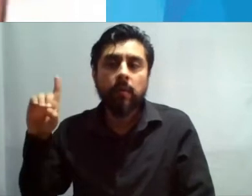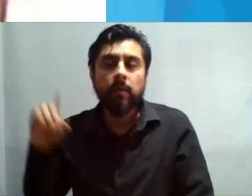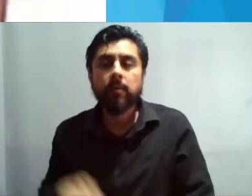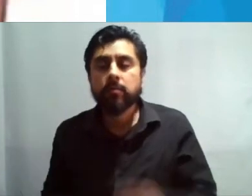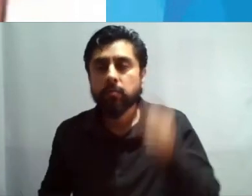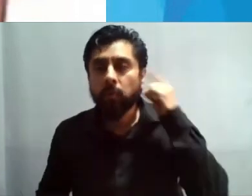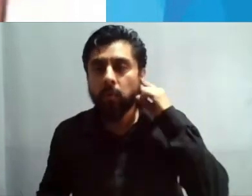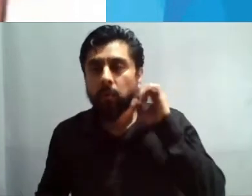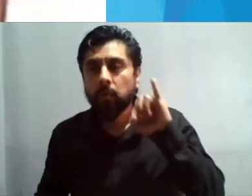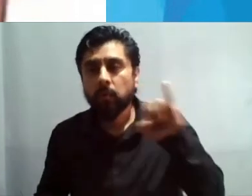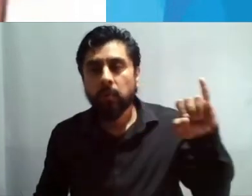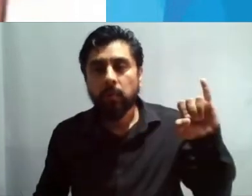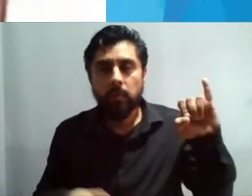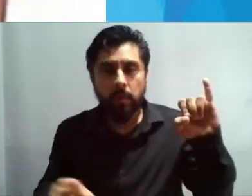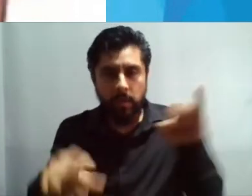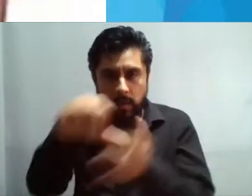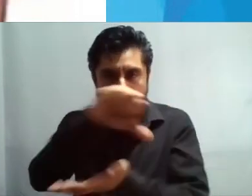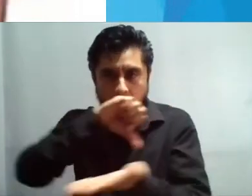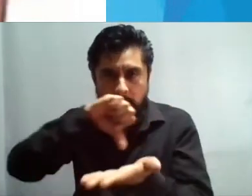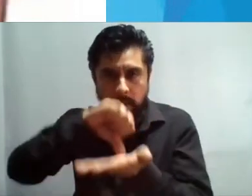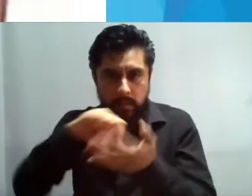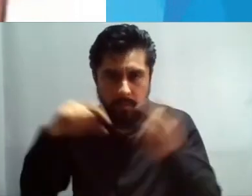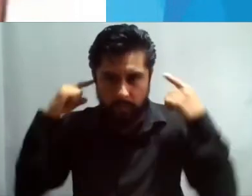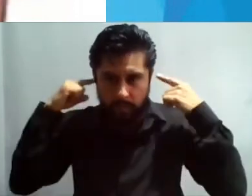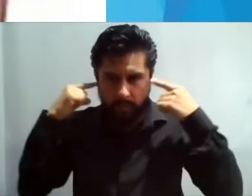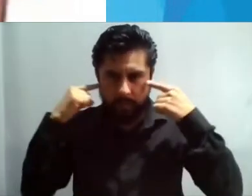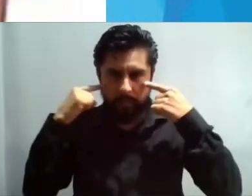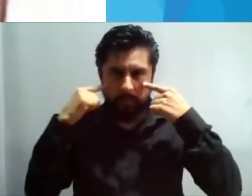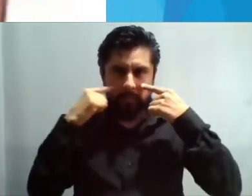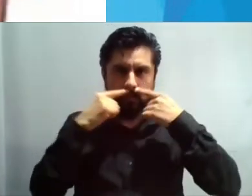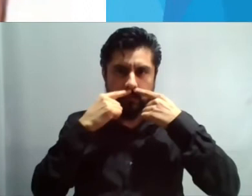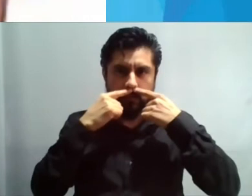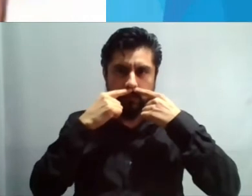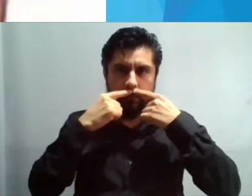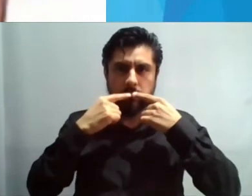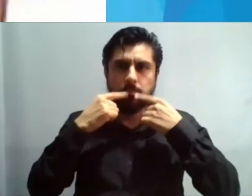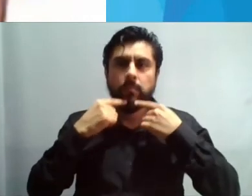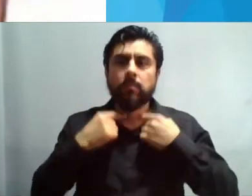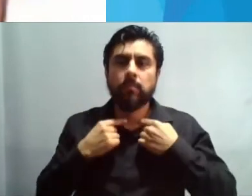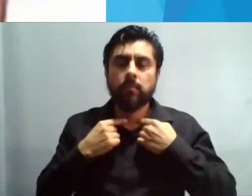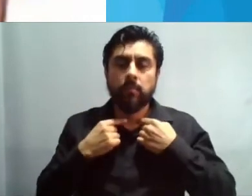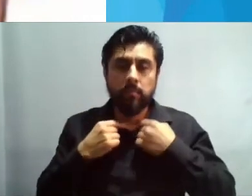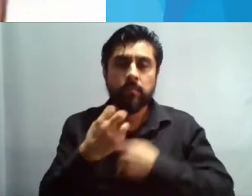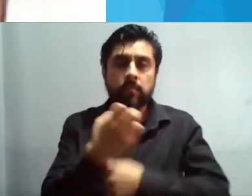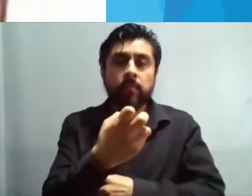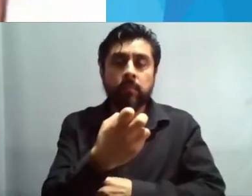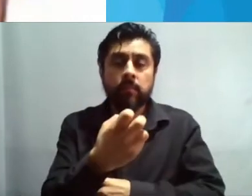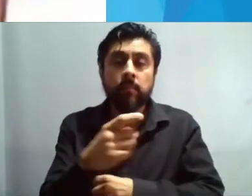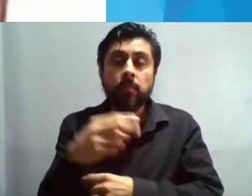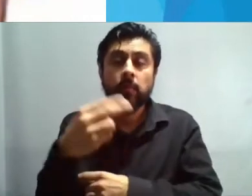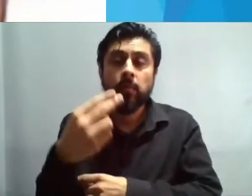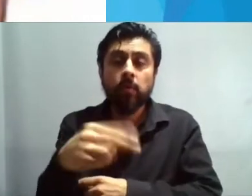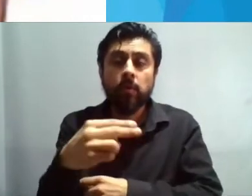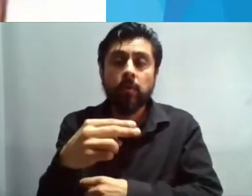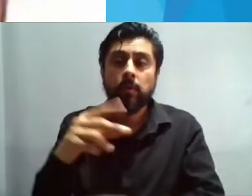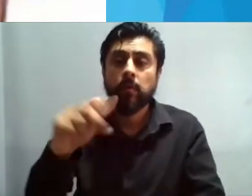el centro como dos tubos que se comunican a una región central. Esos tubos se llaman